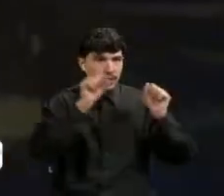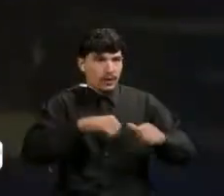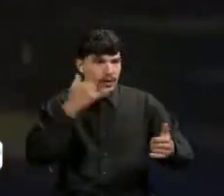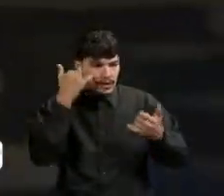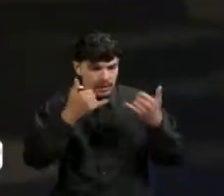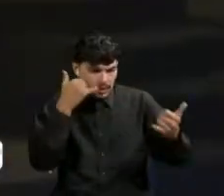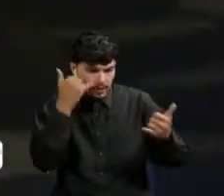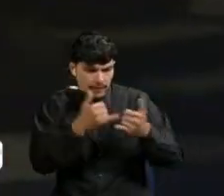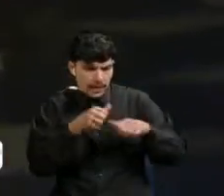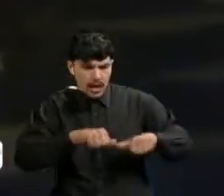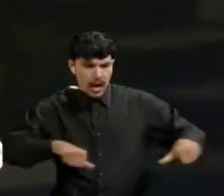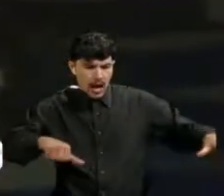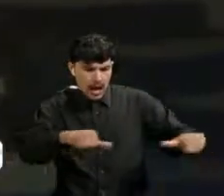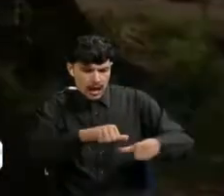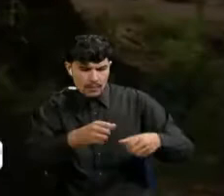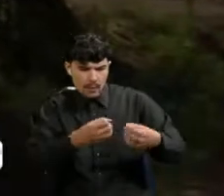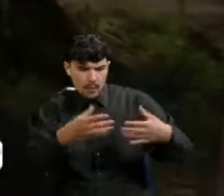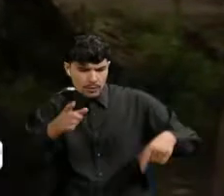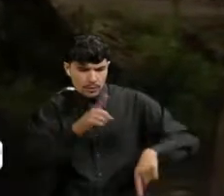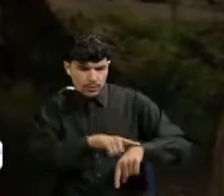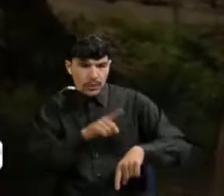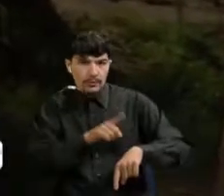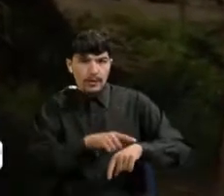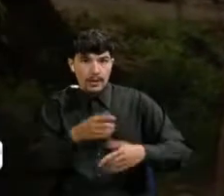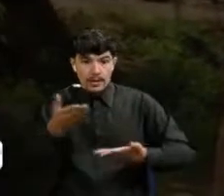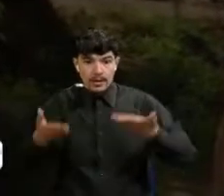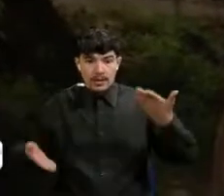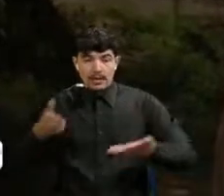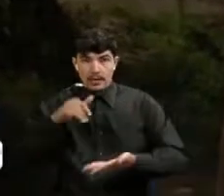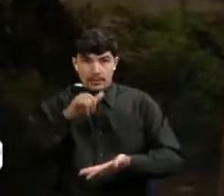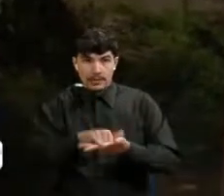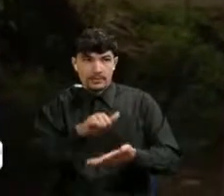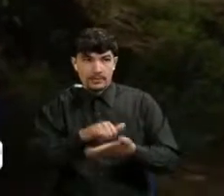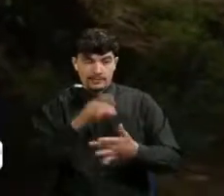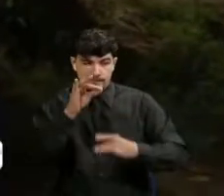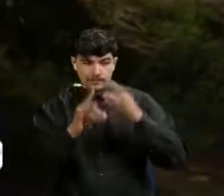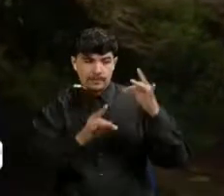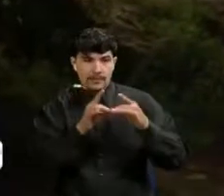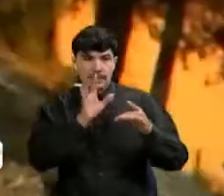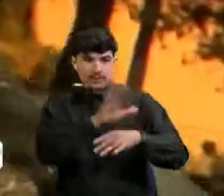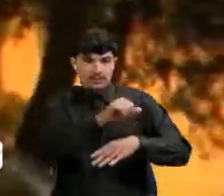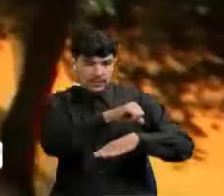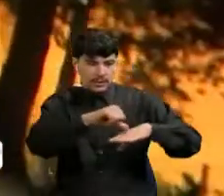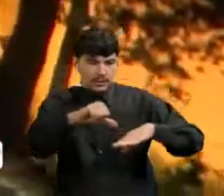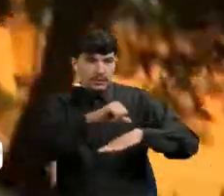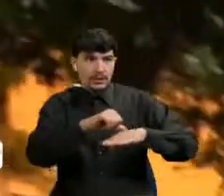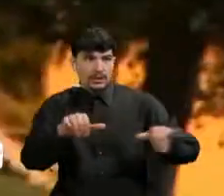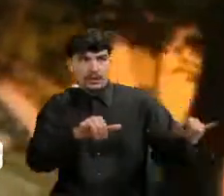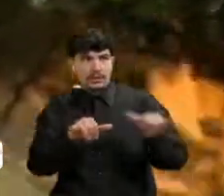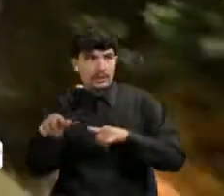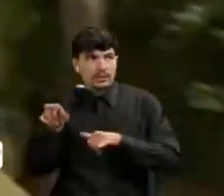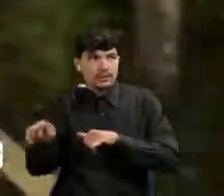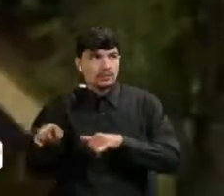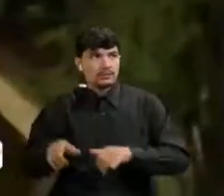durante largo tiempo y se comparan con la exactitud de un cirujano en un quirófano